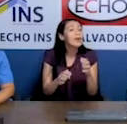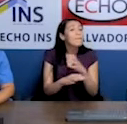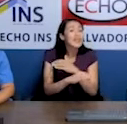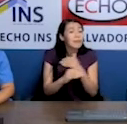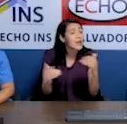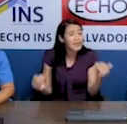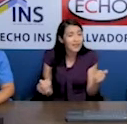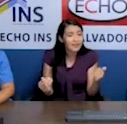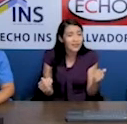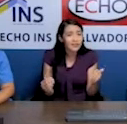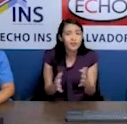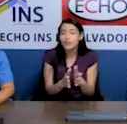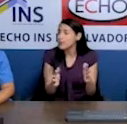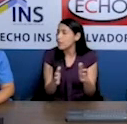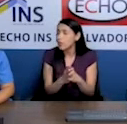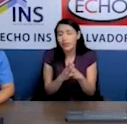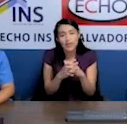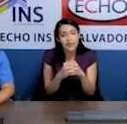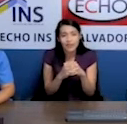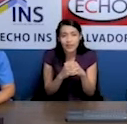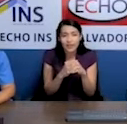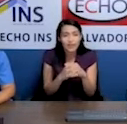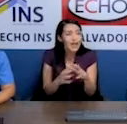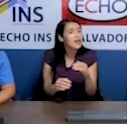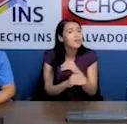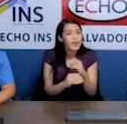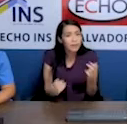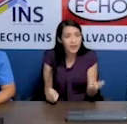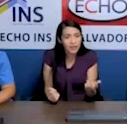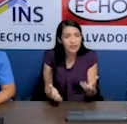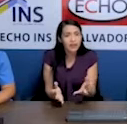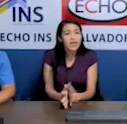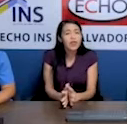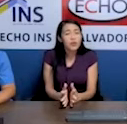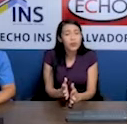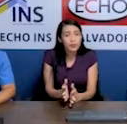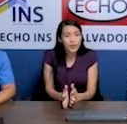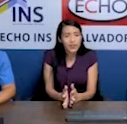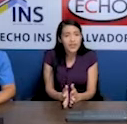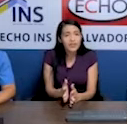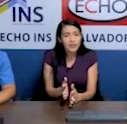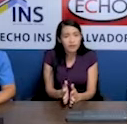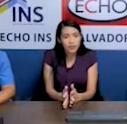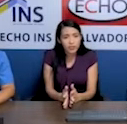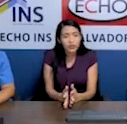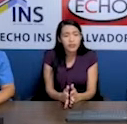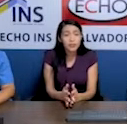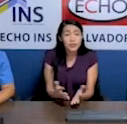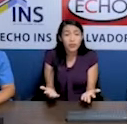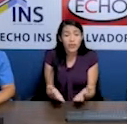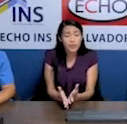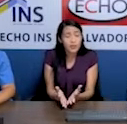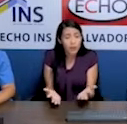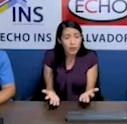secuelas son permanentes y un deterioro de la calidad de vida permanente. Coagulopatías,